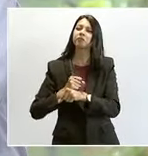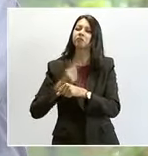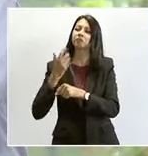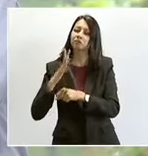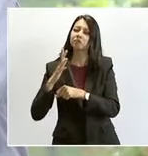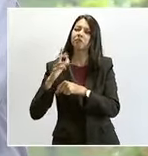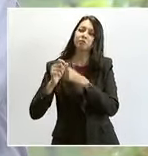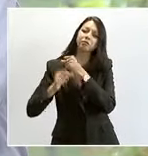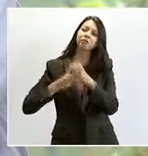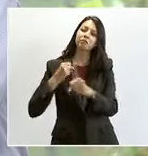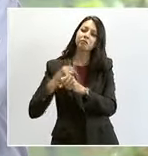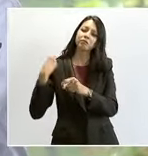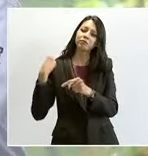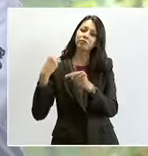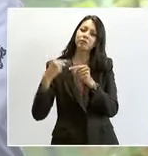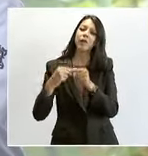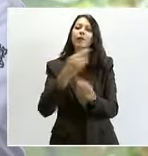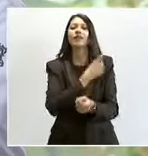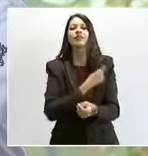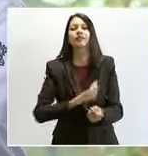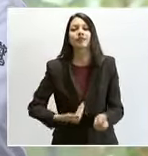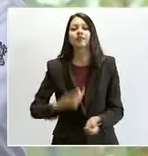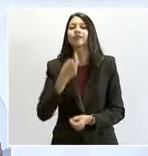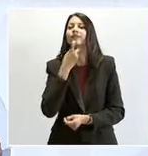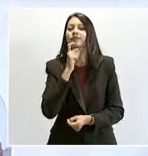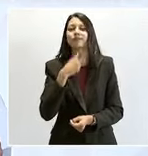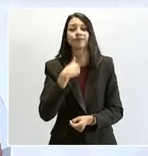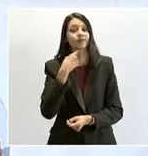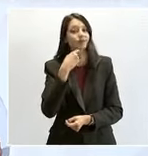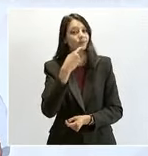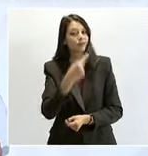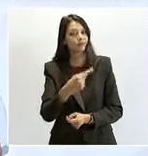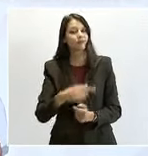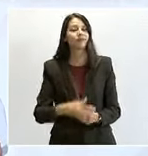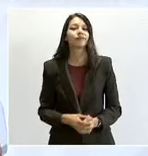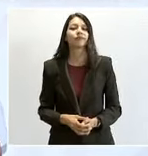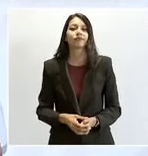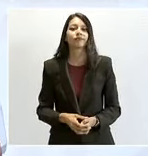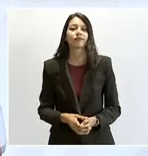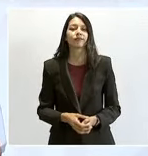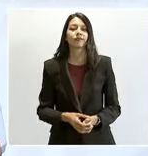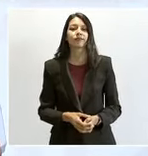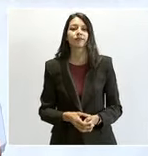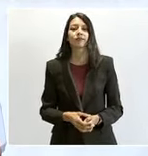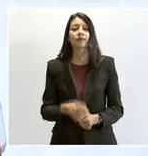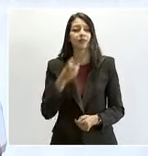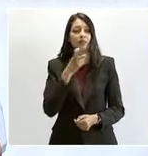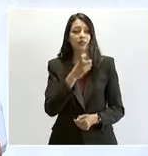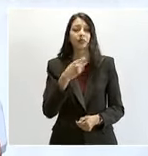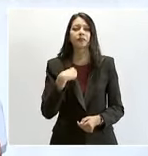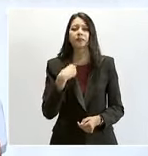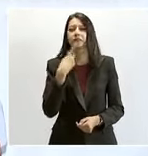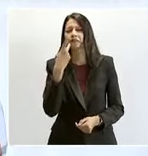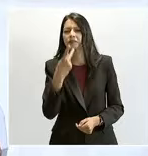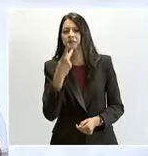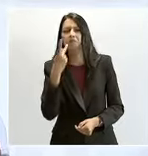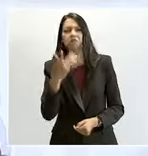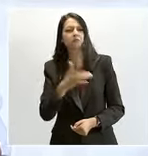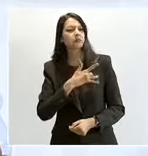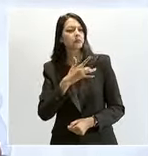López Obrador y les voy a decir algo de lo cual me siento